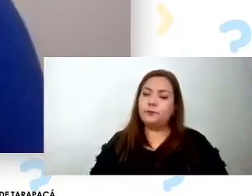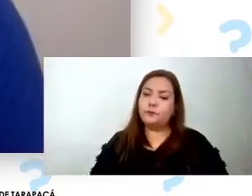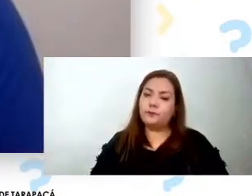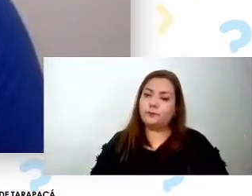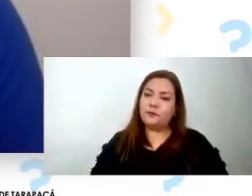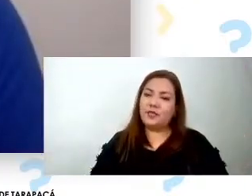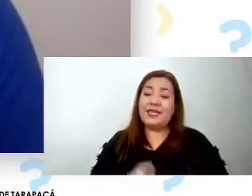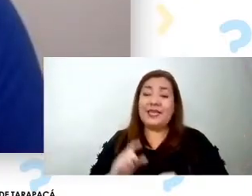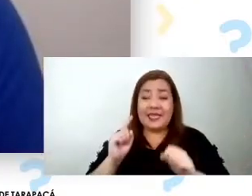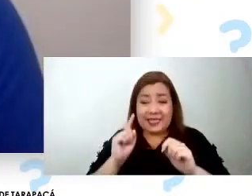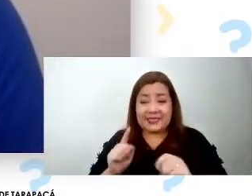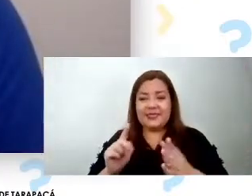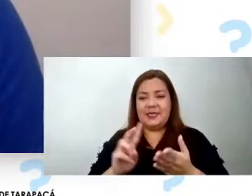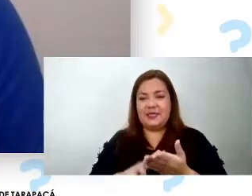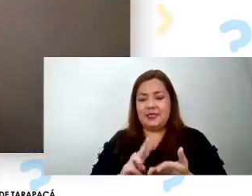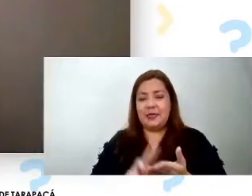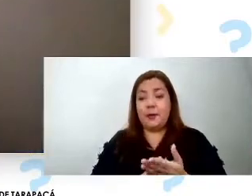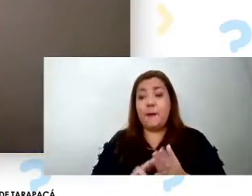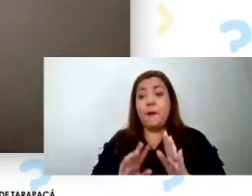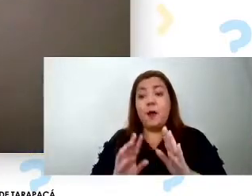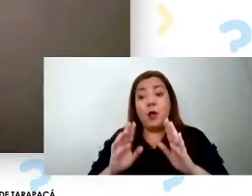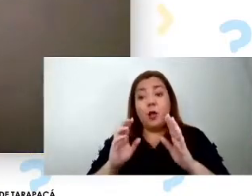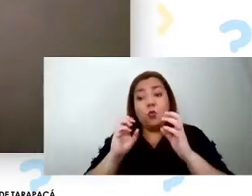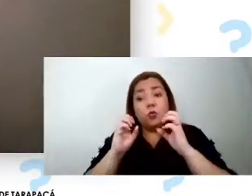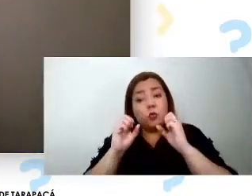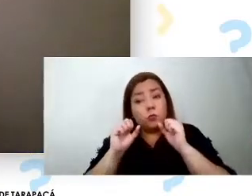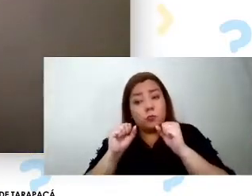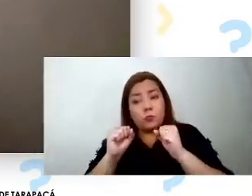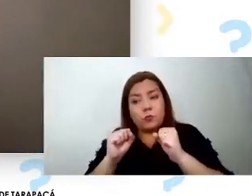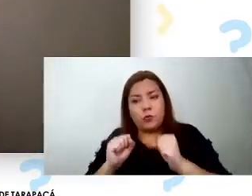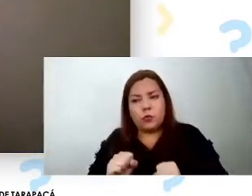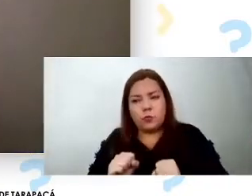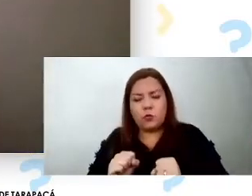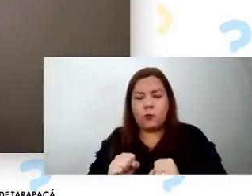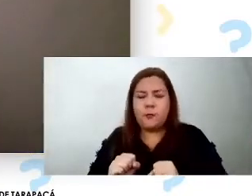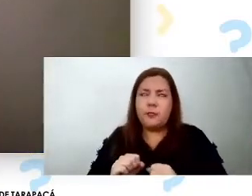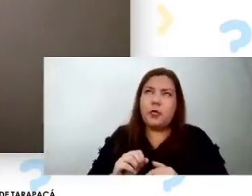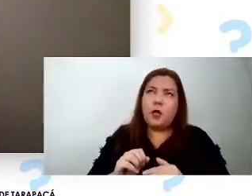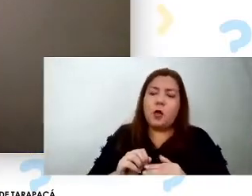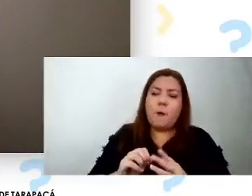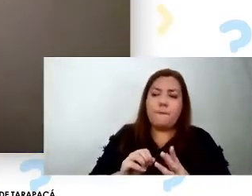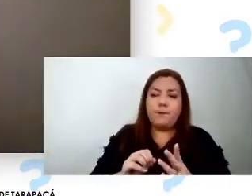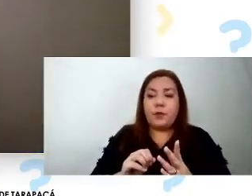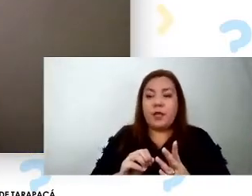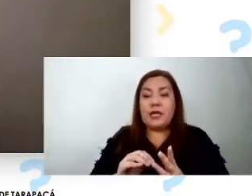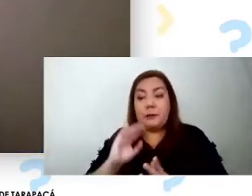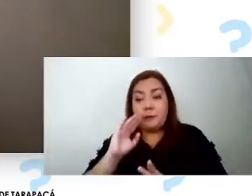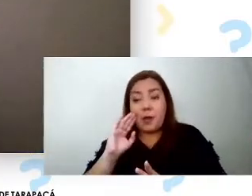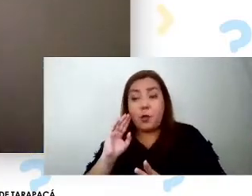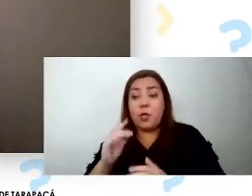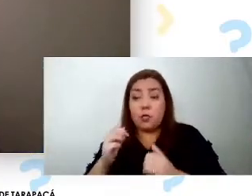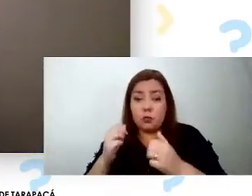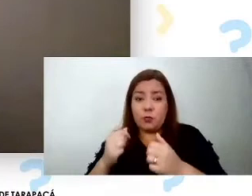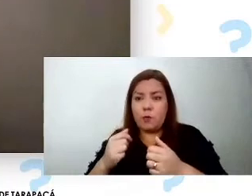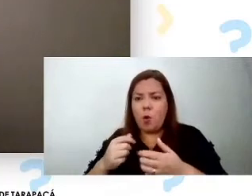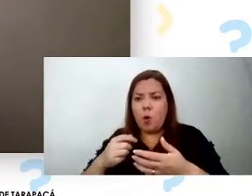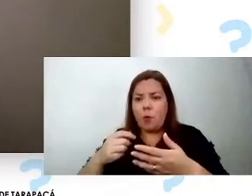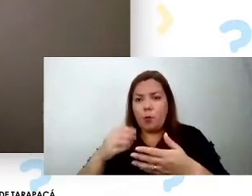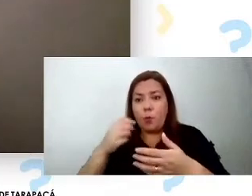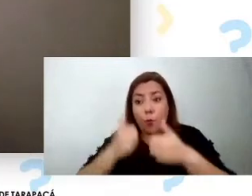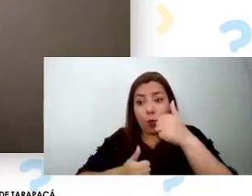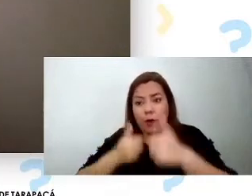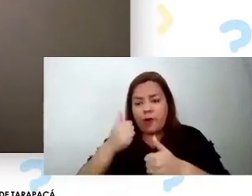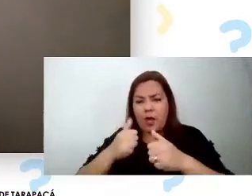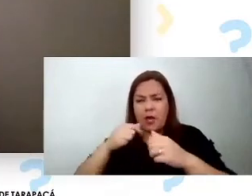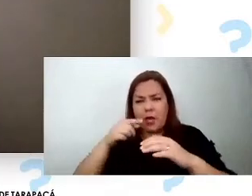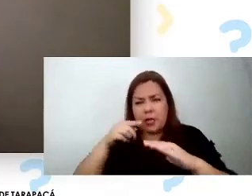Esa es la realidad. Lo pudimos contrastar, ¿no es cierto?, porque tomamos muestras de agua al